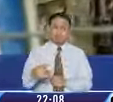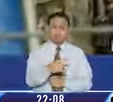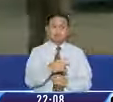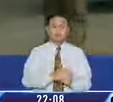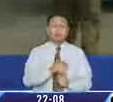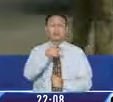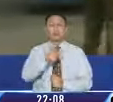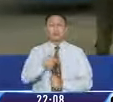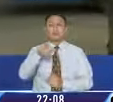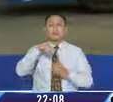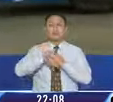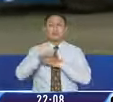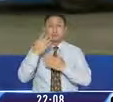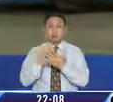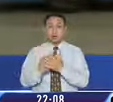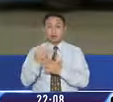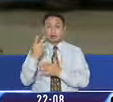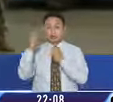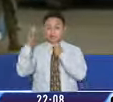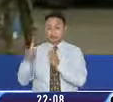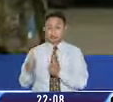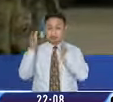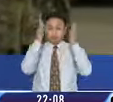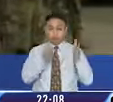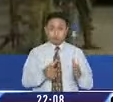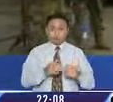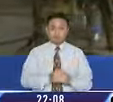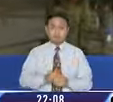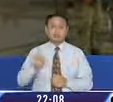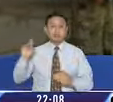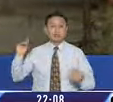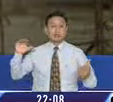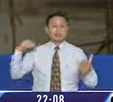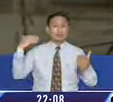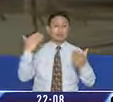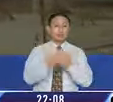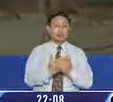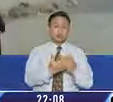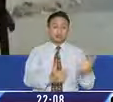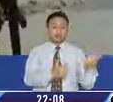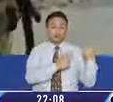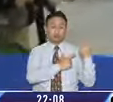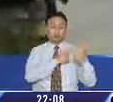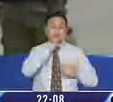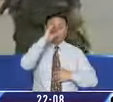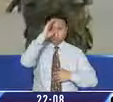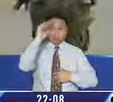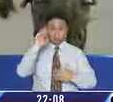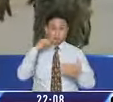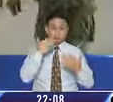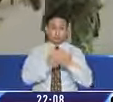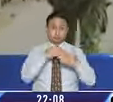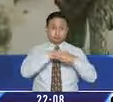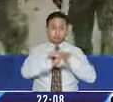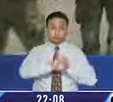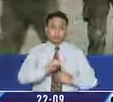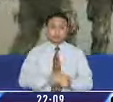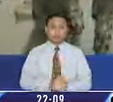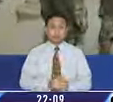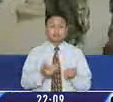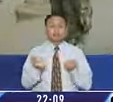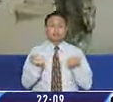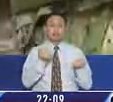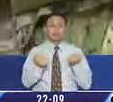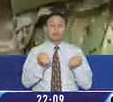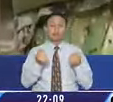los PPLs de dos pabellones. Inmediatamente se movilizaron elementos de la policía y fuerzas armadas para aplacar la situación. El suceso pudo